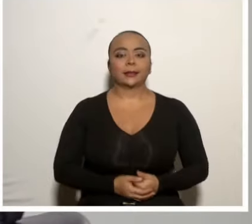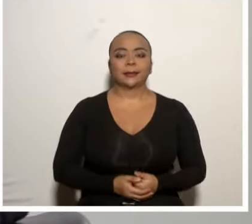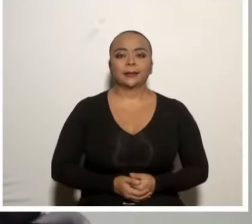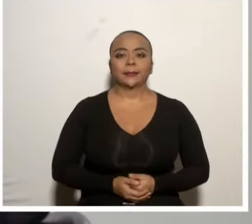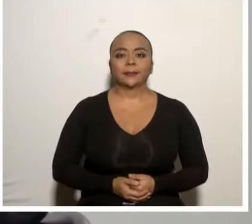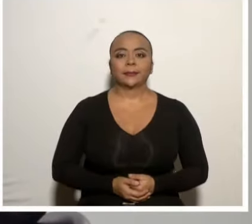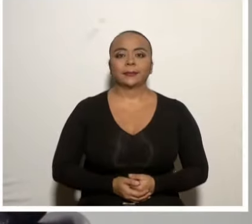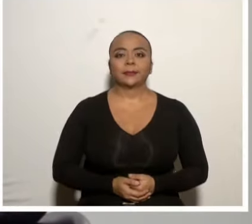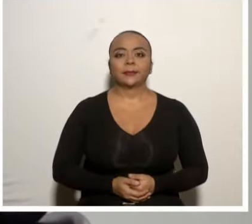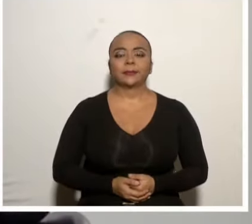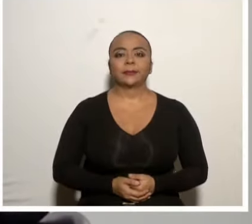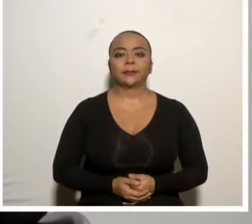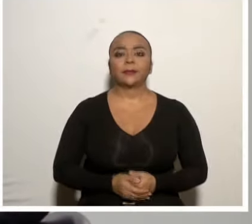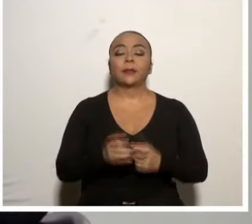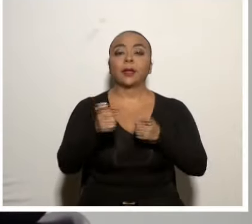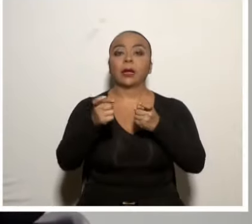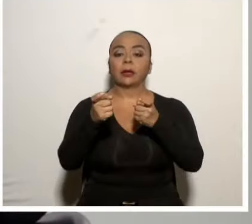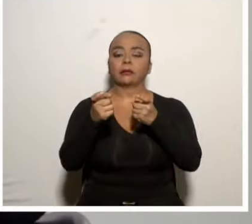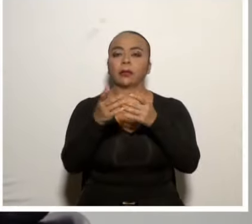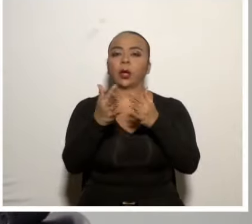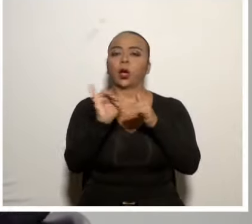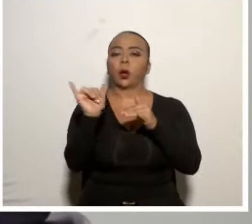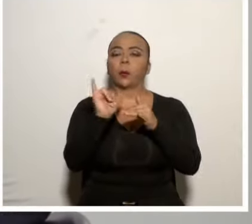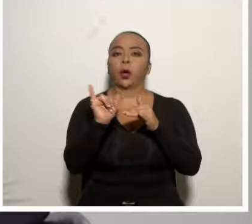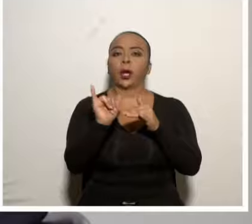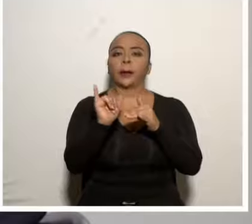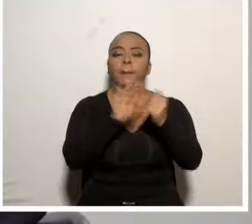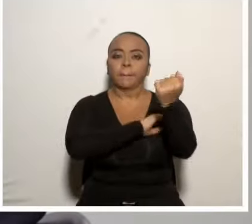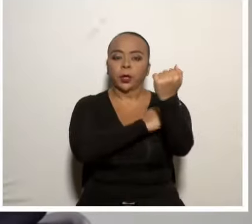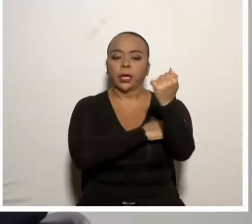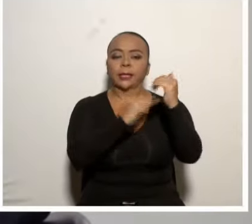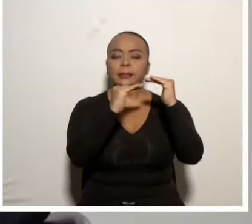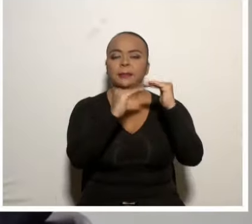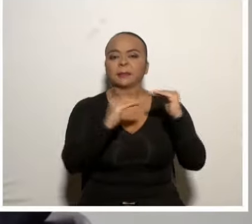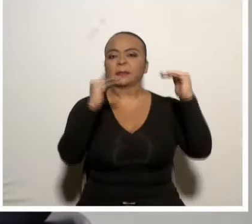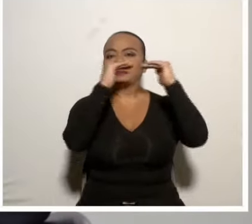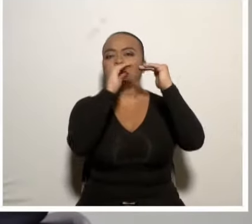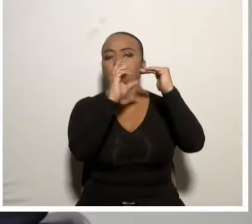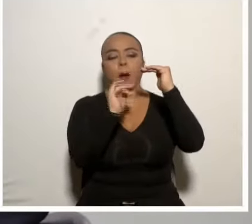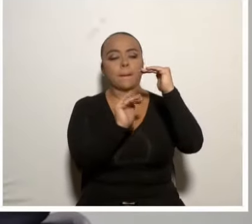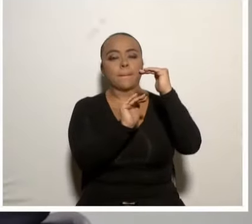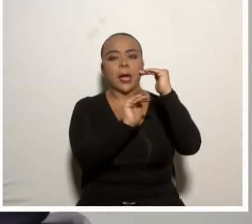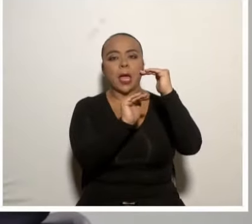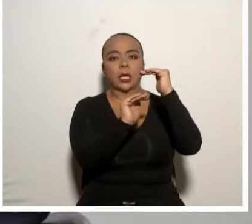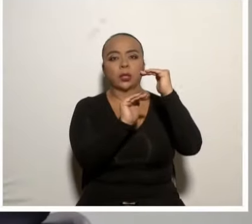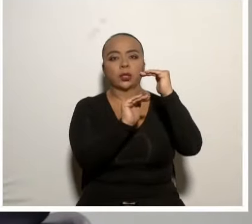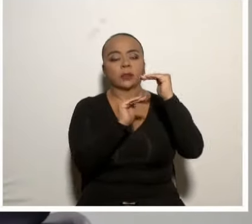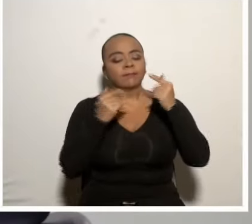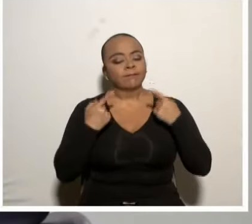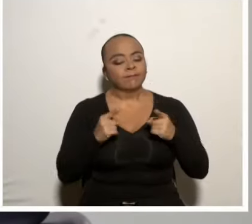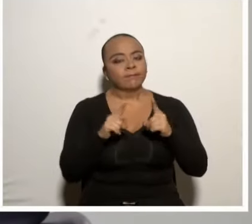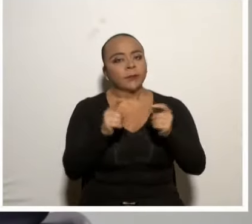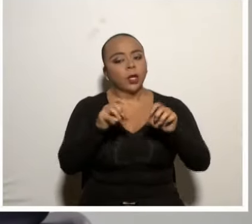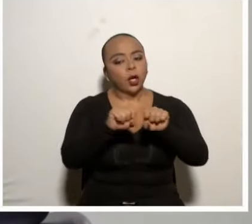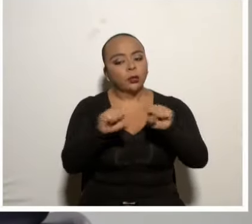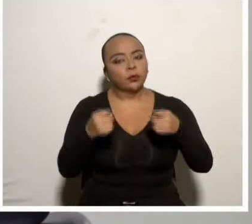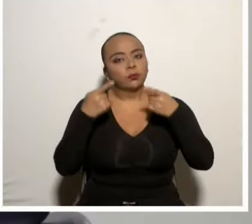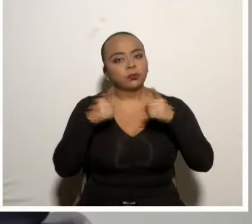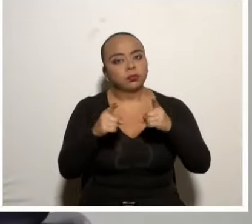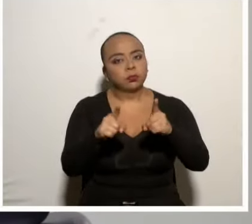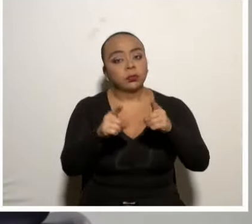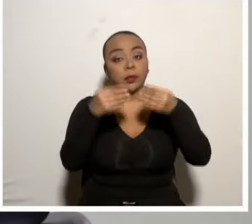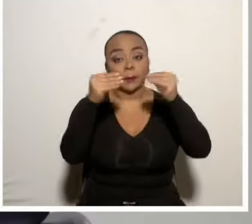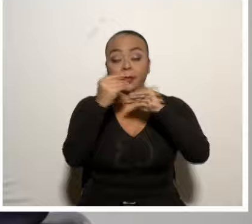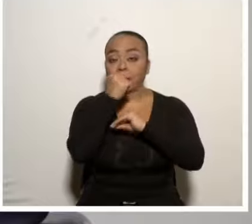están detrás en mandos medios y otros propiciando que la corrupción se dé. En el